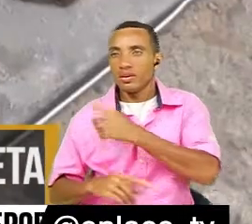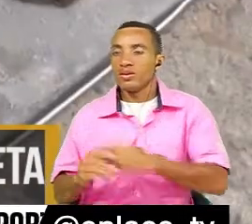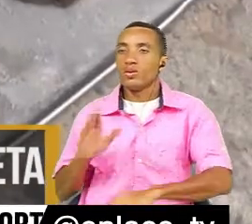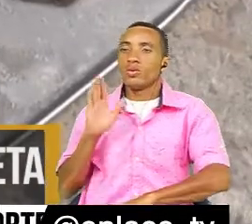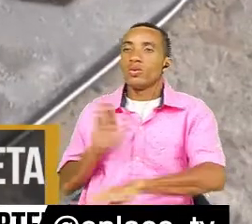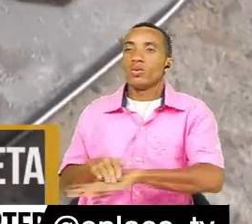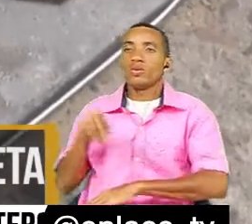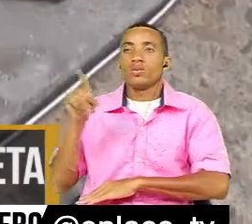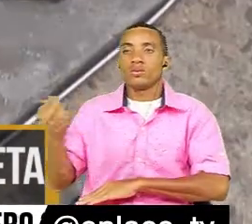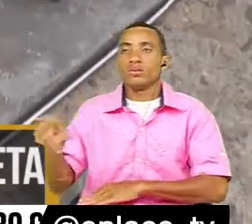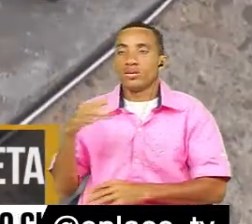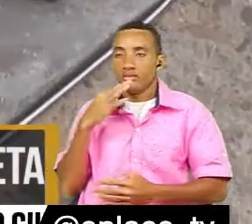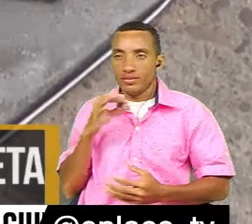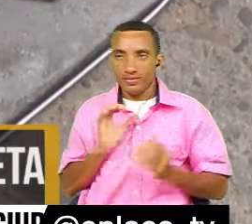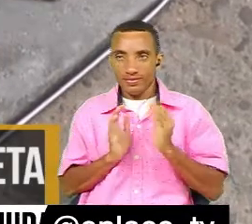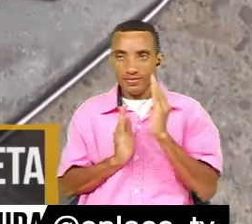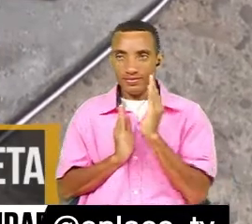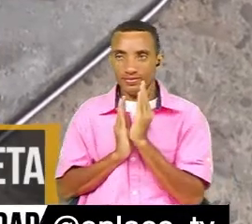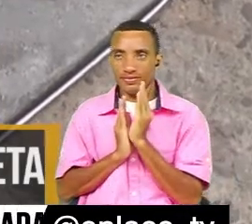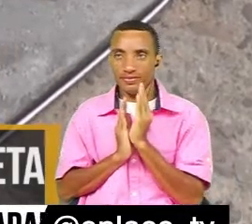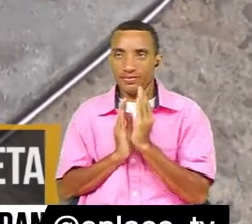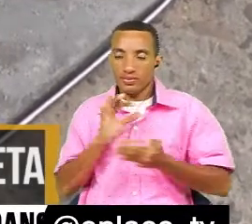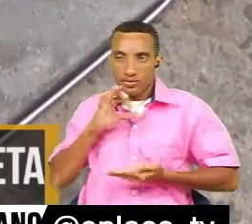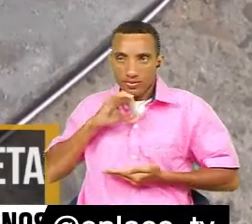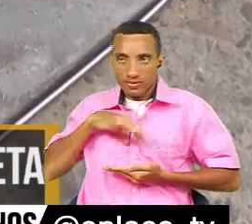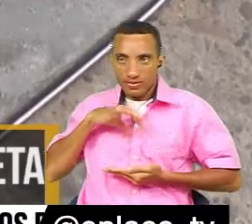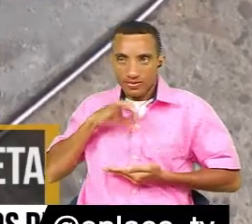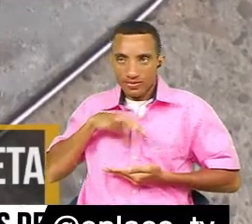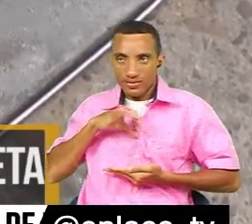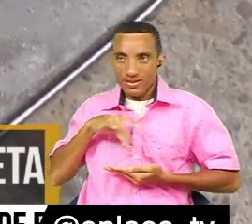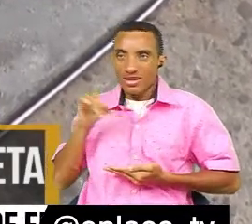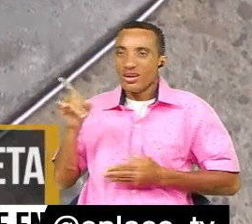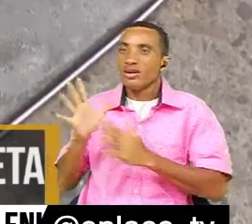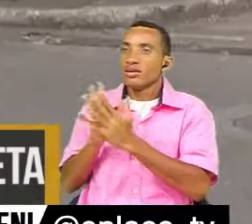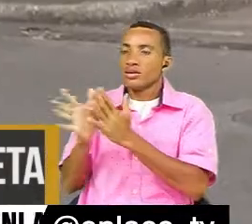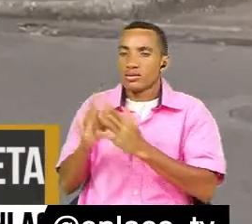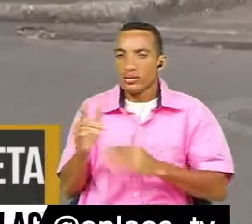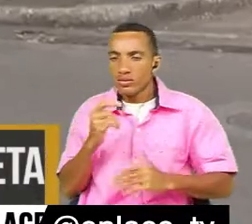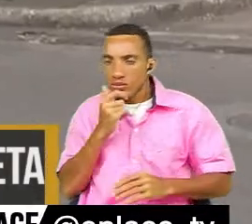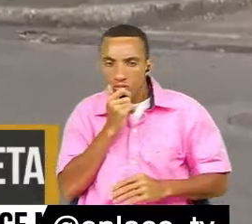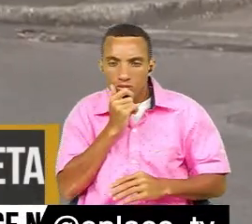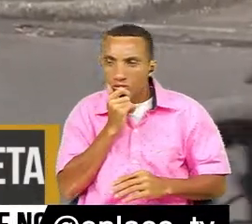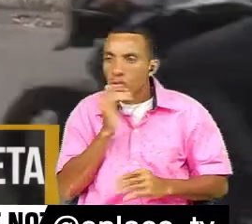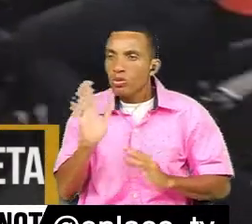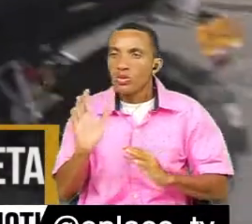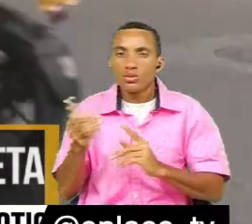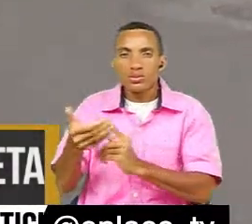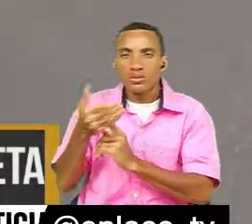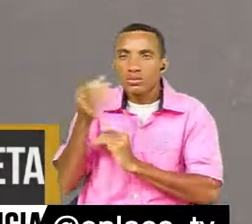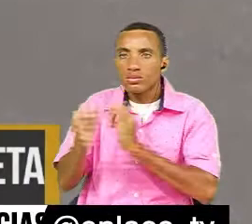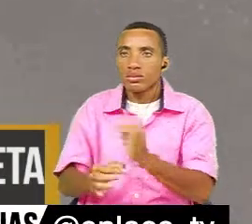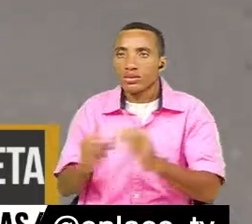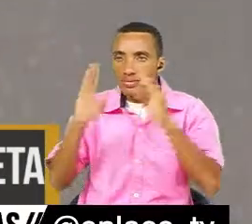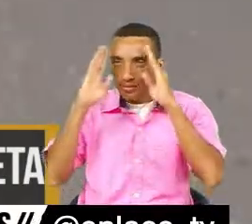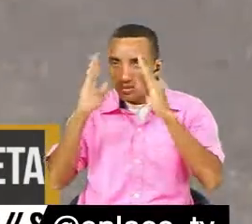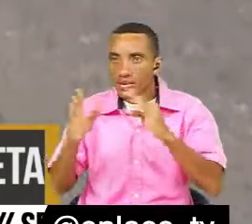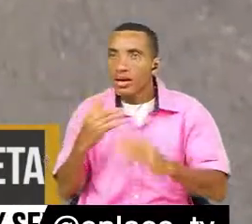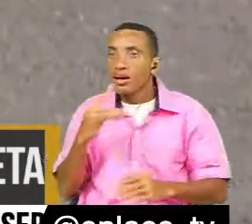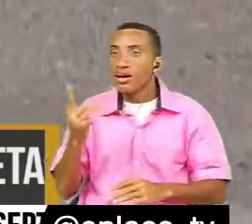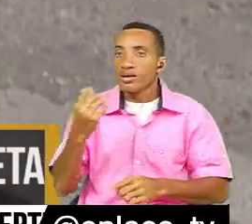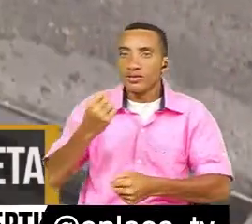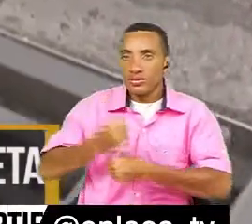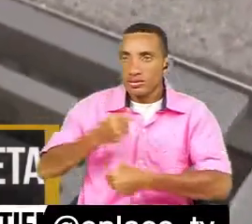es la responsable de eso, porque hoy en día se habla mucho de seguridad en las empresas y eso deben de estar pendientes cuando hacen un trabajo de